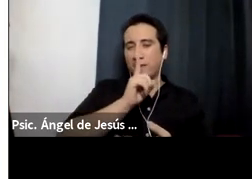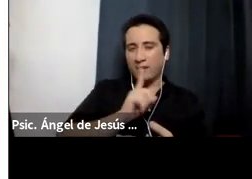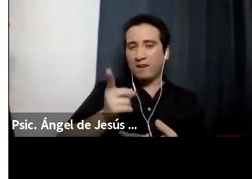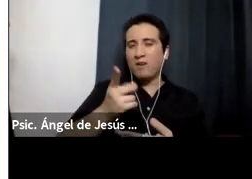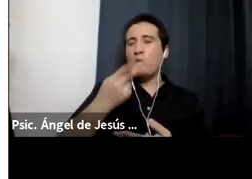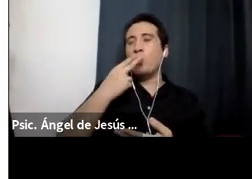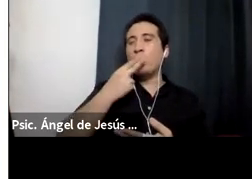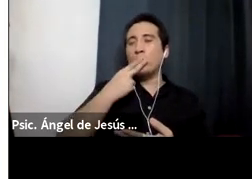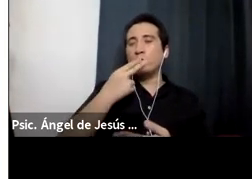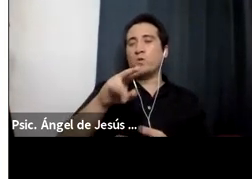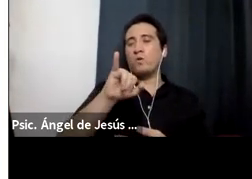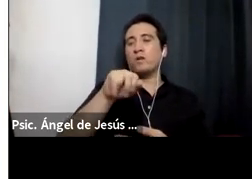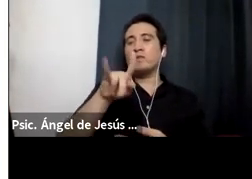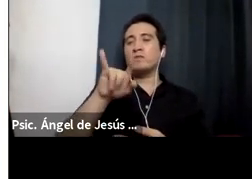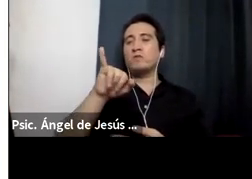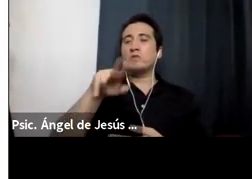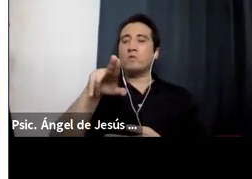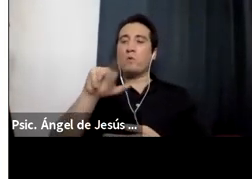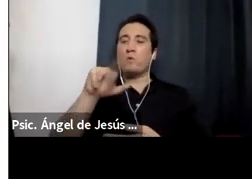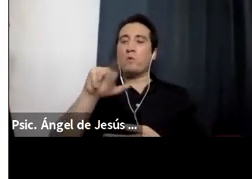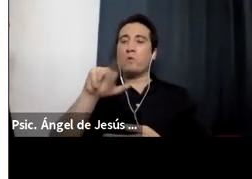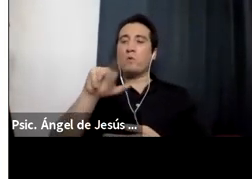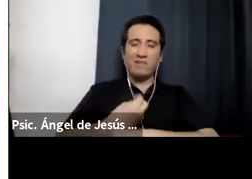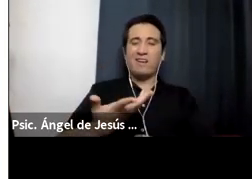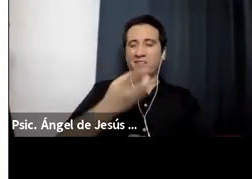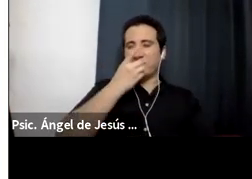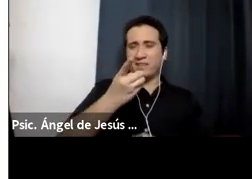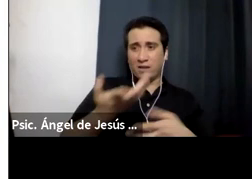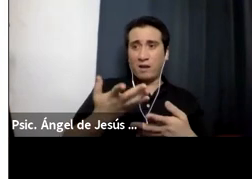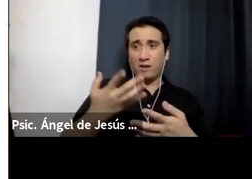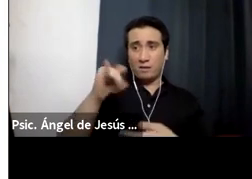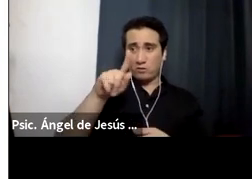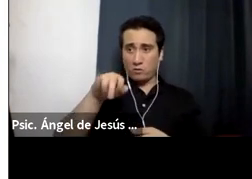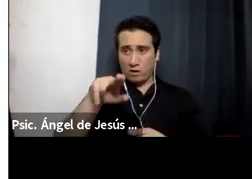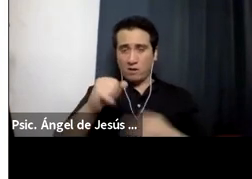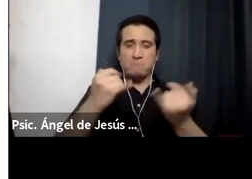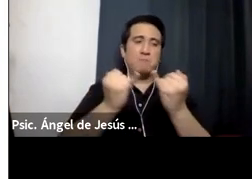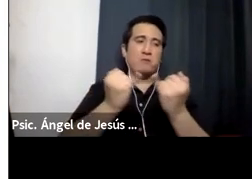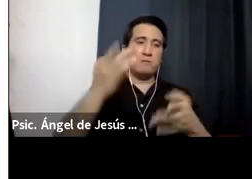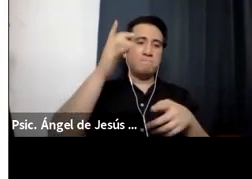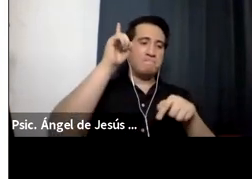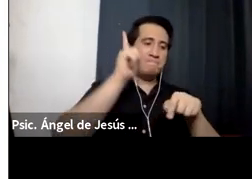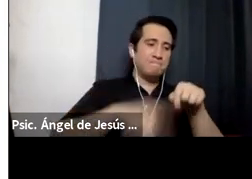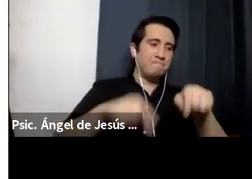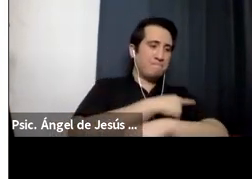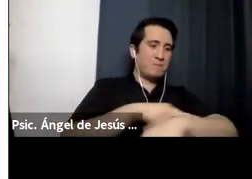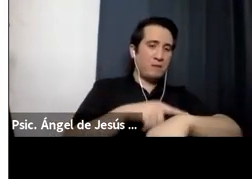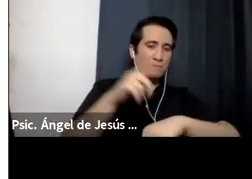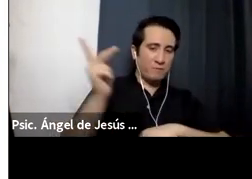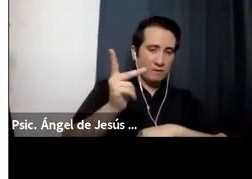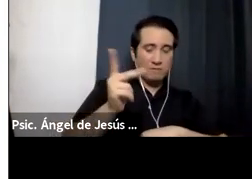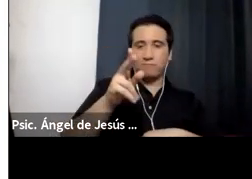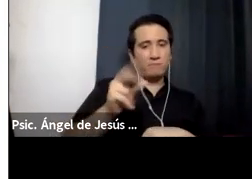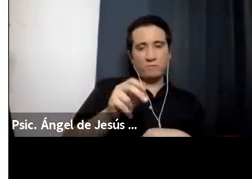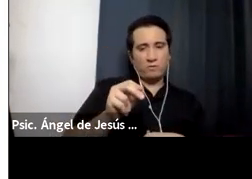de la insulina es sinónimo de amputaciones. Muchas personas que viven con diabetes todavía tienen miedo a tratamientos con